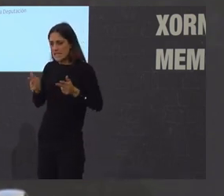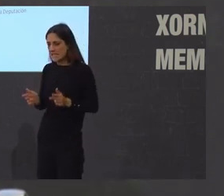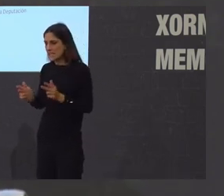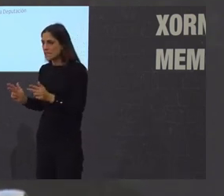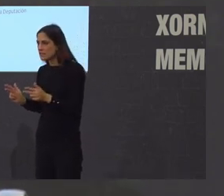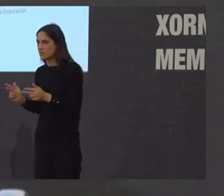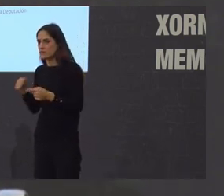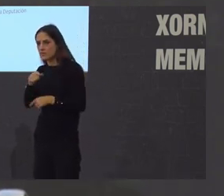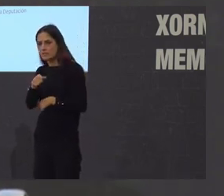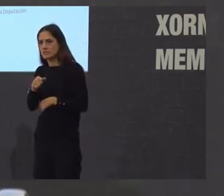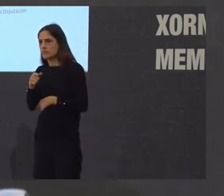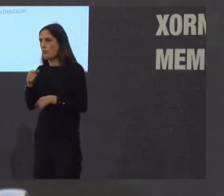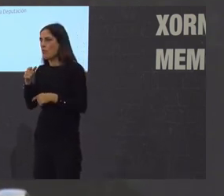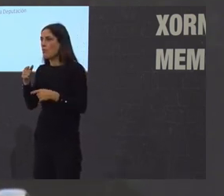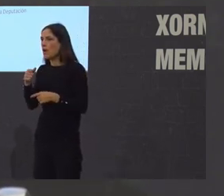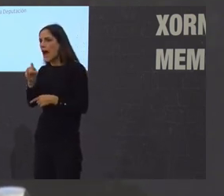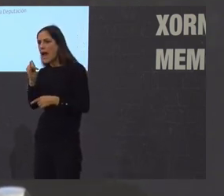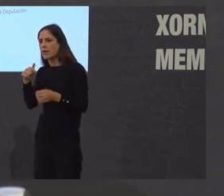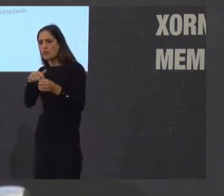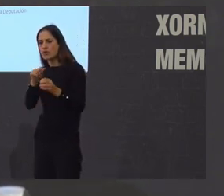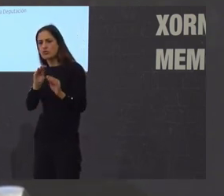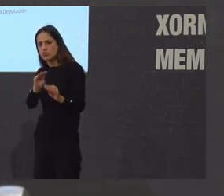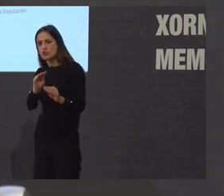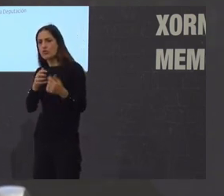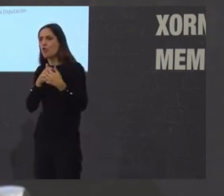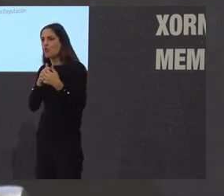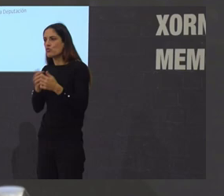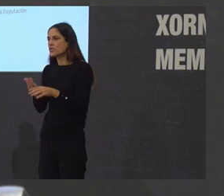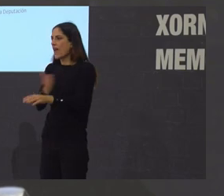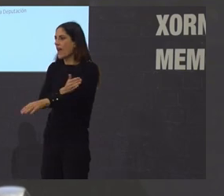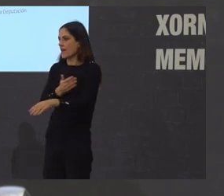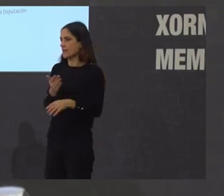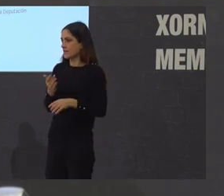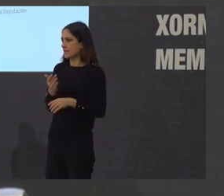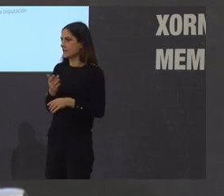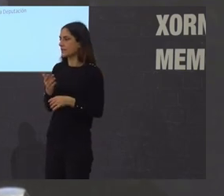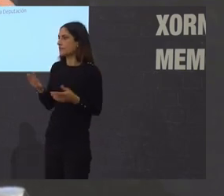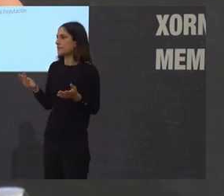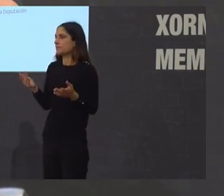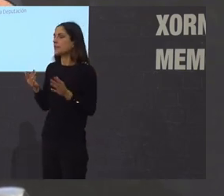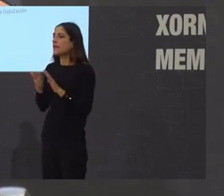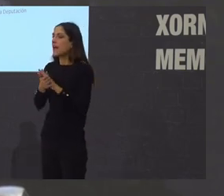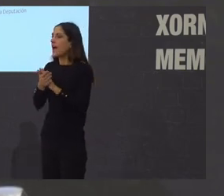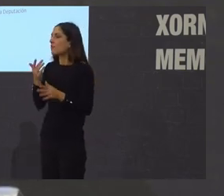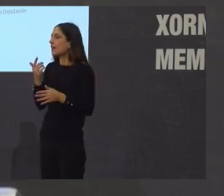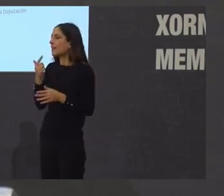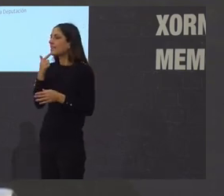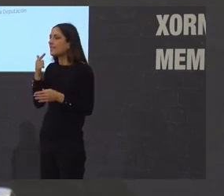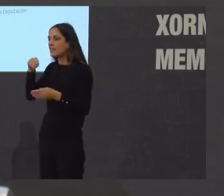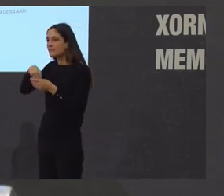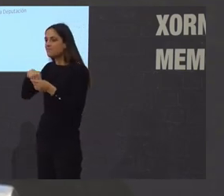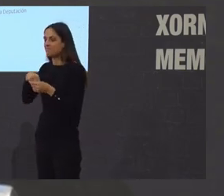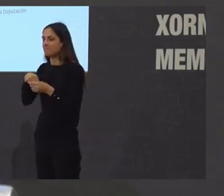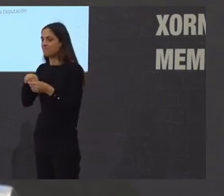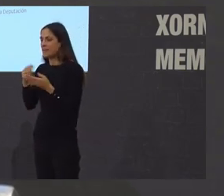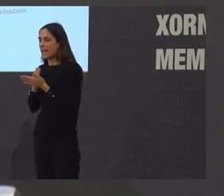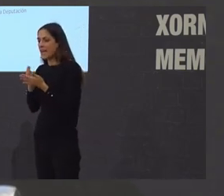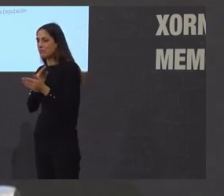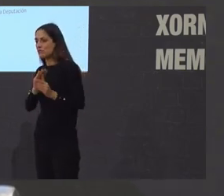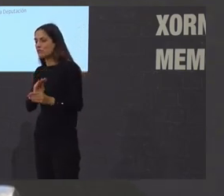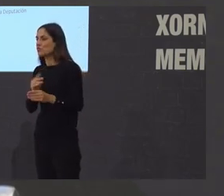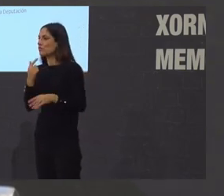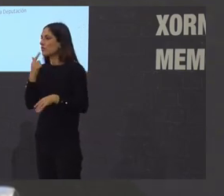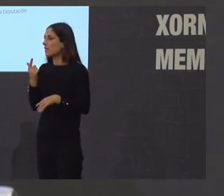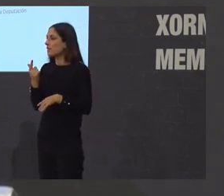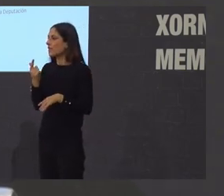porque tengo relación con... Lo que venía a decir ese extracto de Rafael Chirbes es que en el fondo, es decir, no hubo